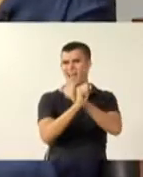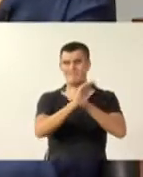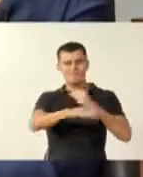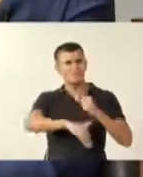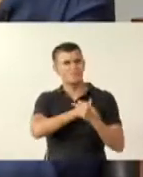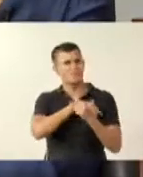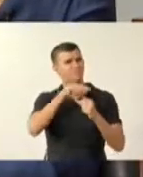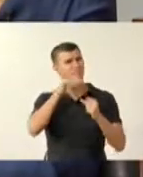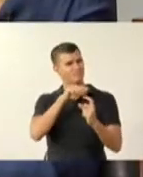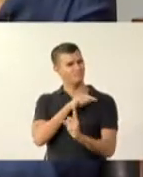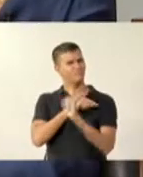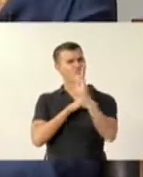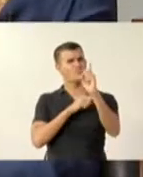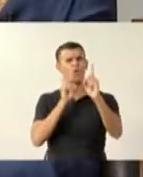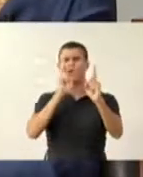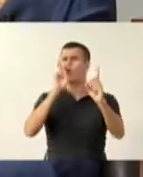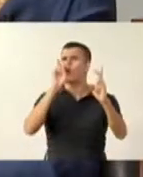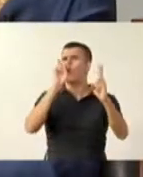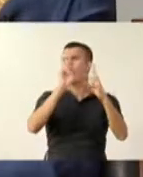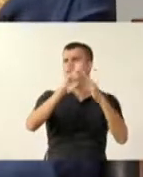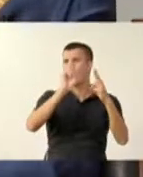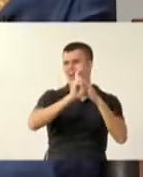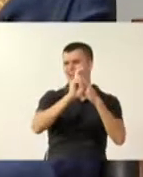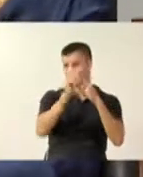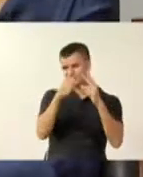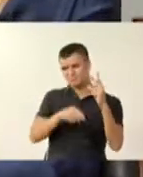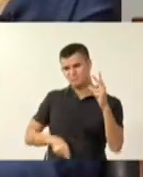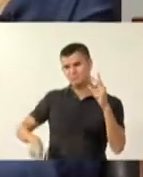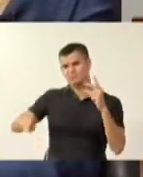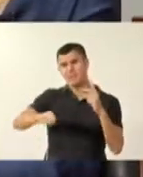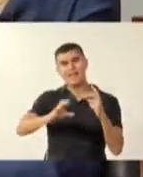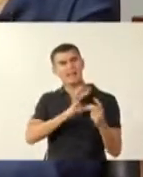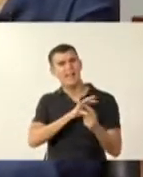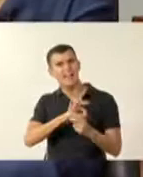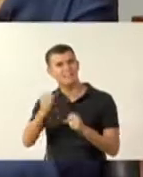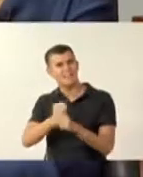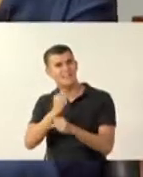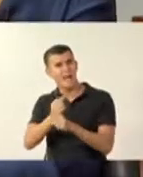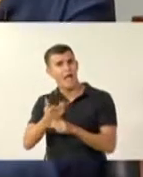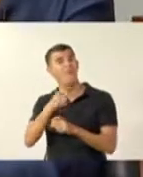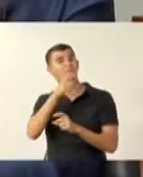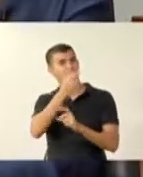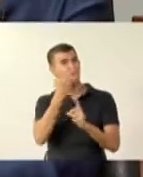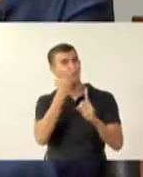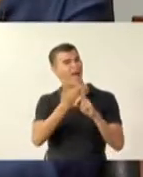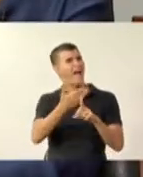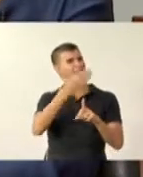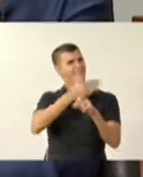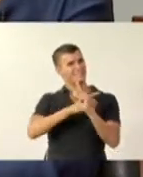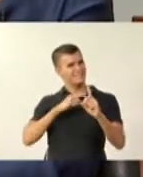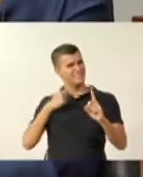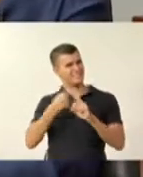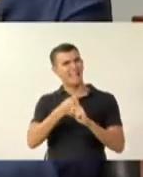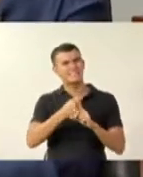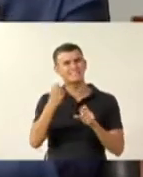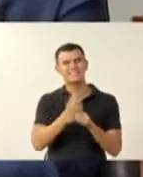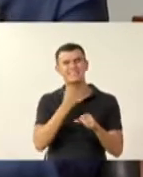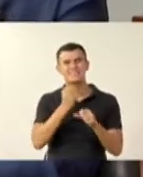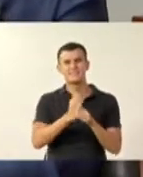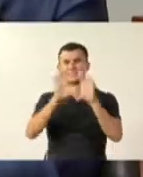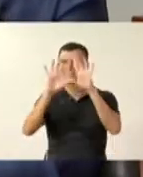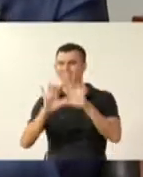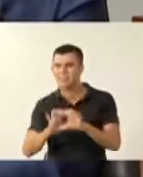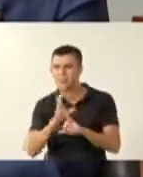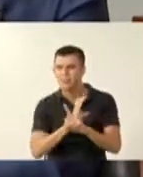conoce todo lo que se ha hecho aquí, porque además es una mujer que trabajó como secretaria de Cultura de aquí del municipio de Cali,